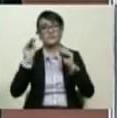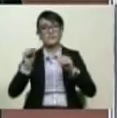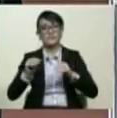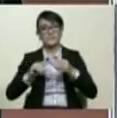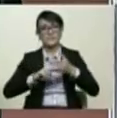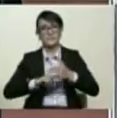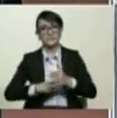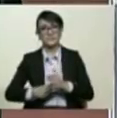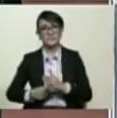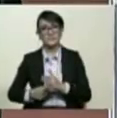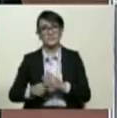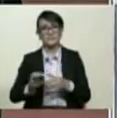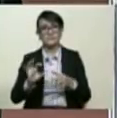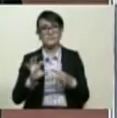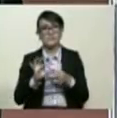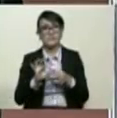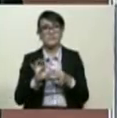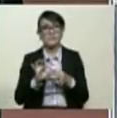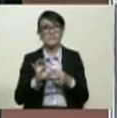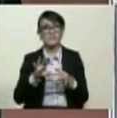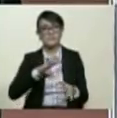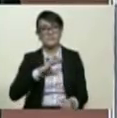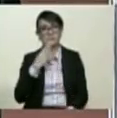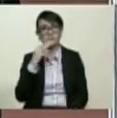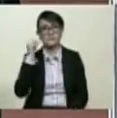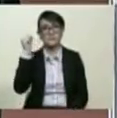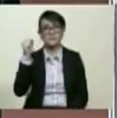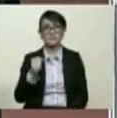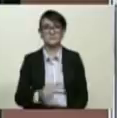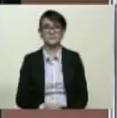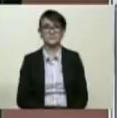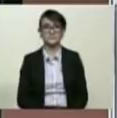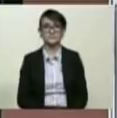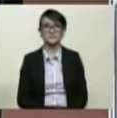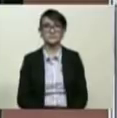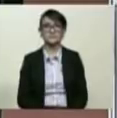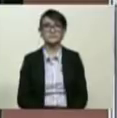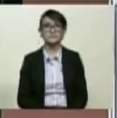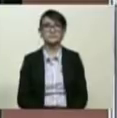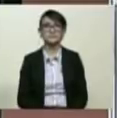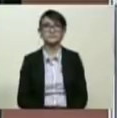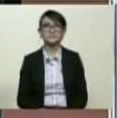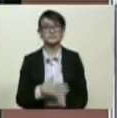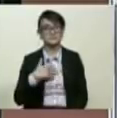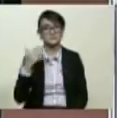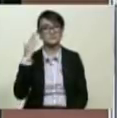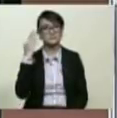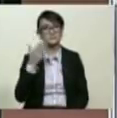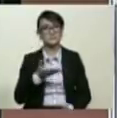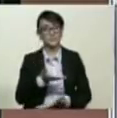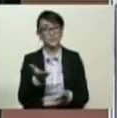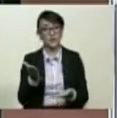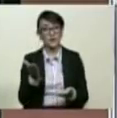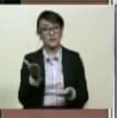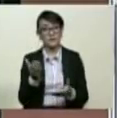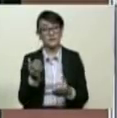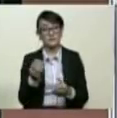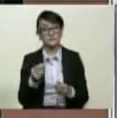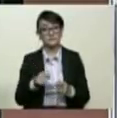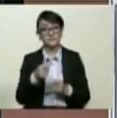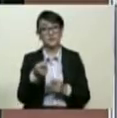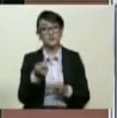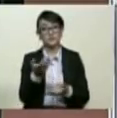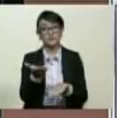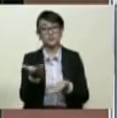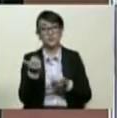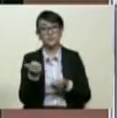para presionarlos a conectarse con transmisiones del candidato Nicolás Maduro. Una queremos saber si ustedes van a introducir algún tipo de